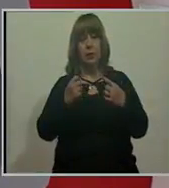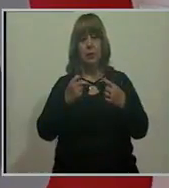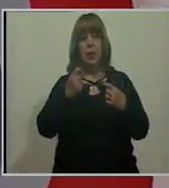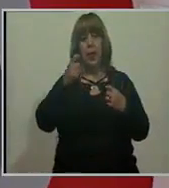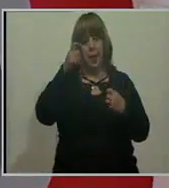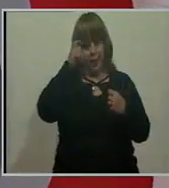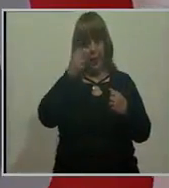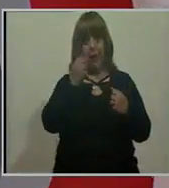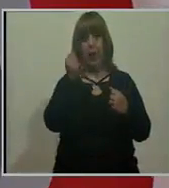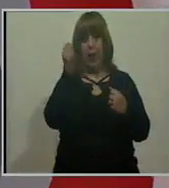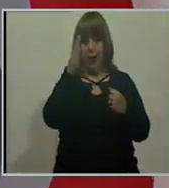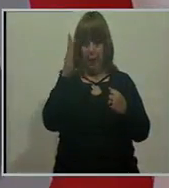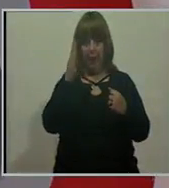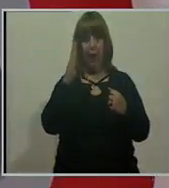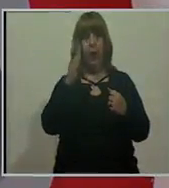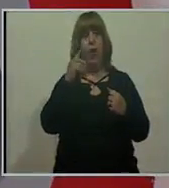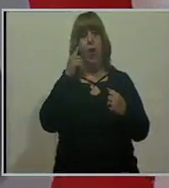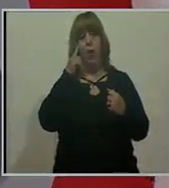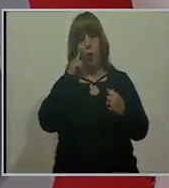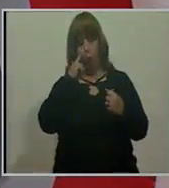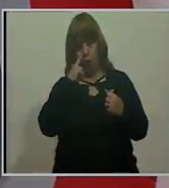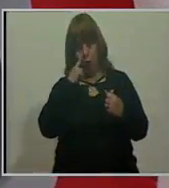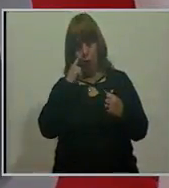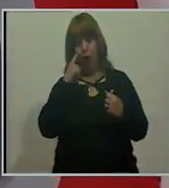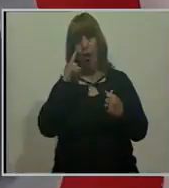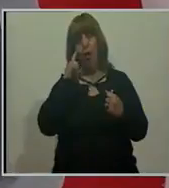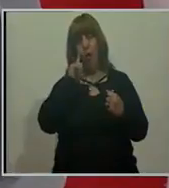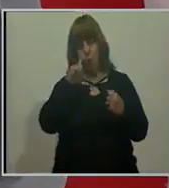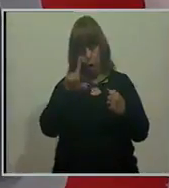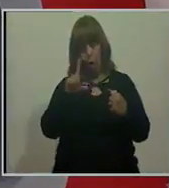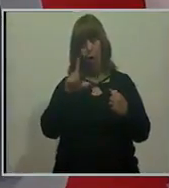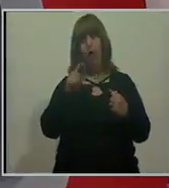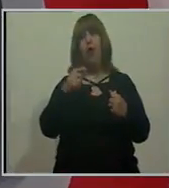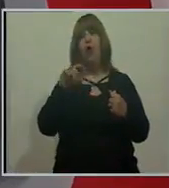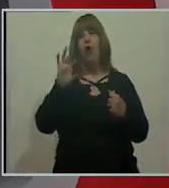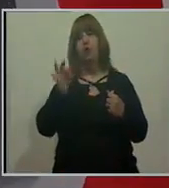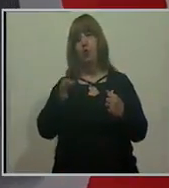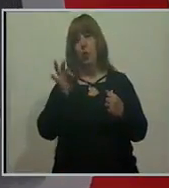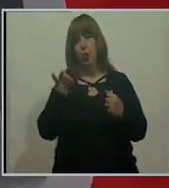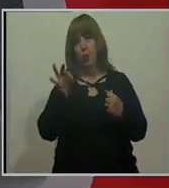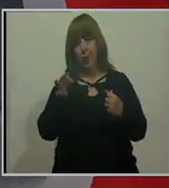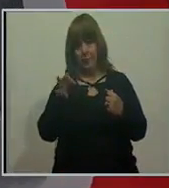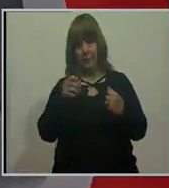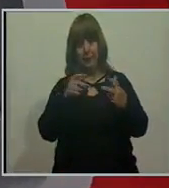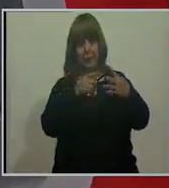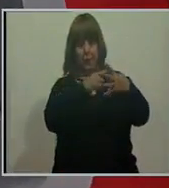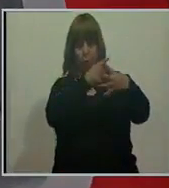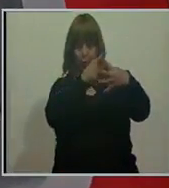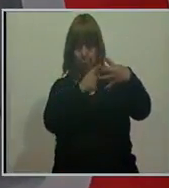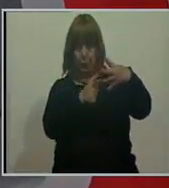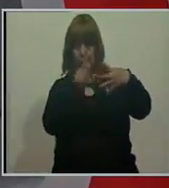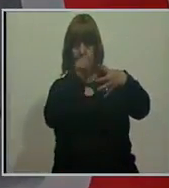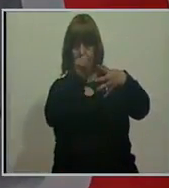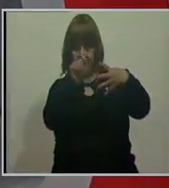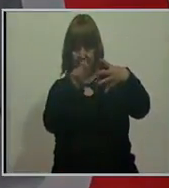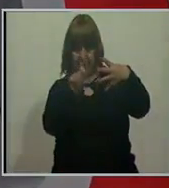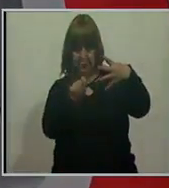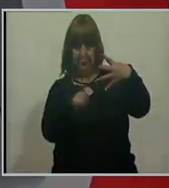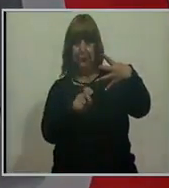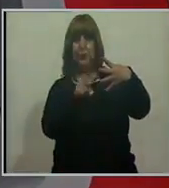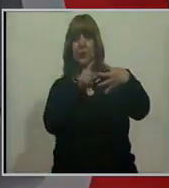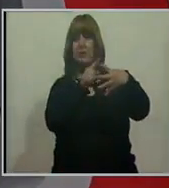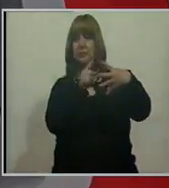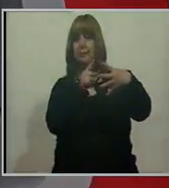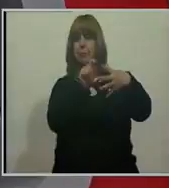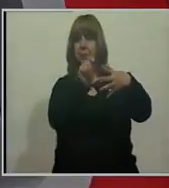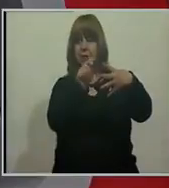4 meses, enero, abril, julio y octubre. ¿Por qué se decide esto? Porque va a haber una nueva fórmula para actualizar los precios. ¿Quiénes